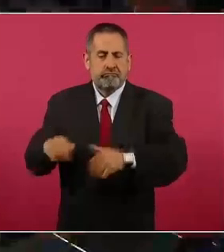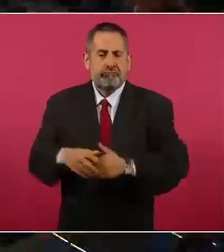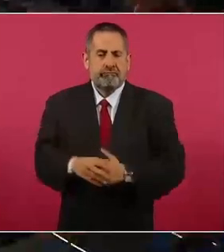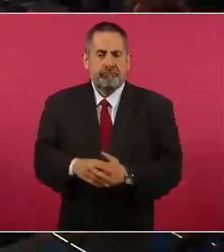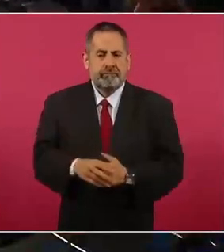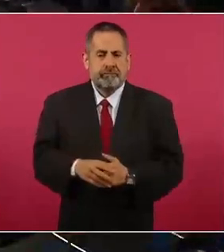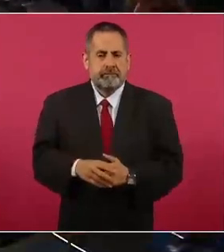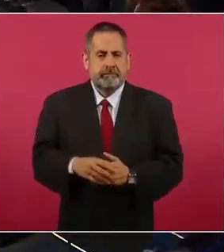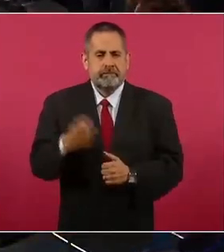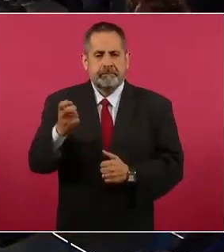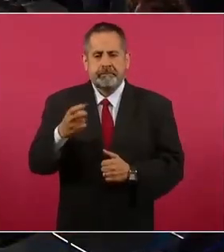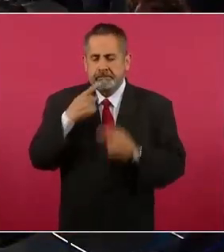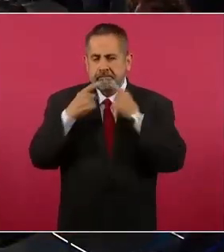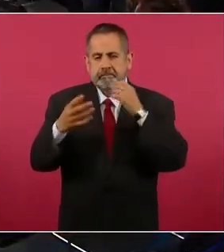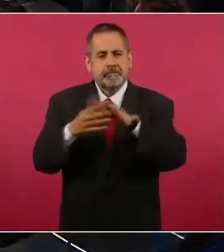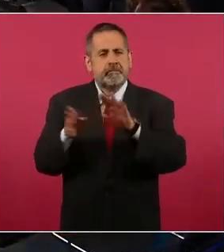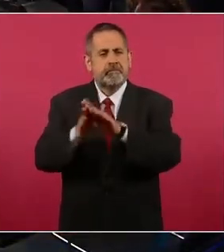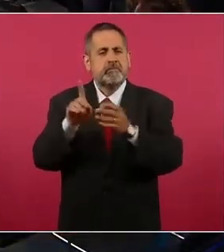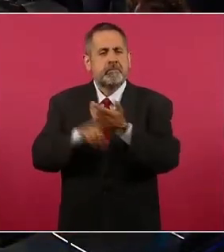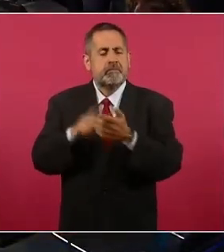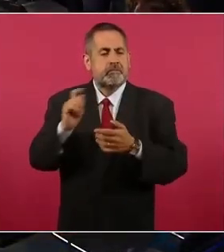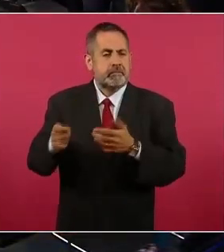y evitar